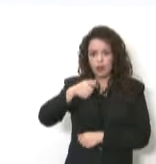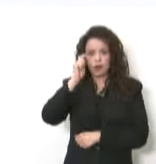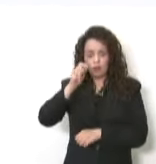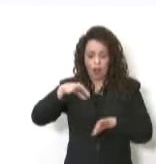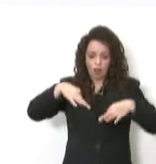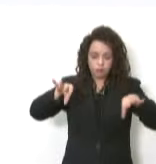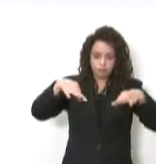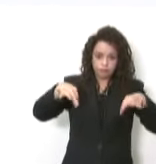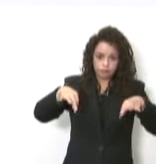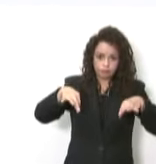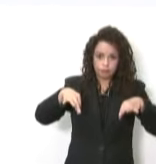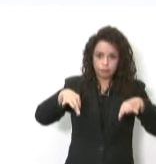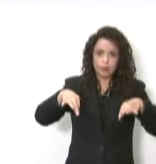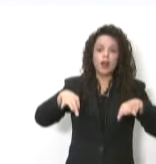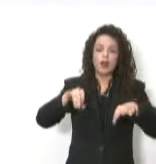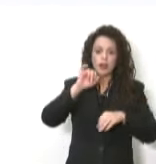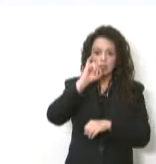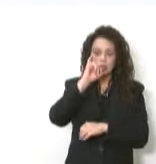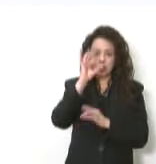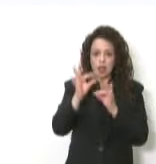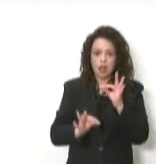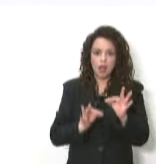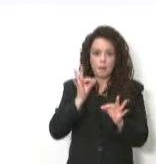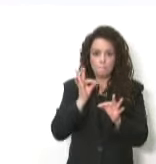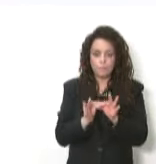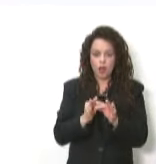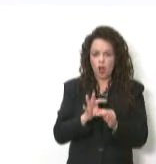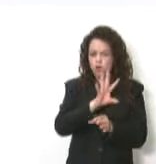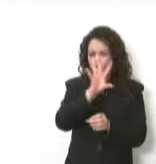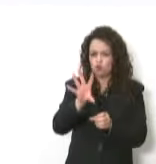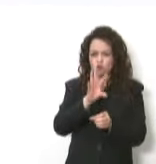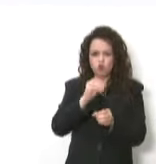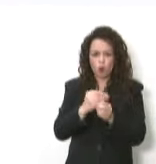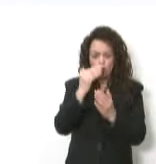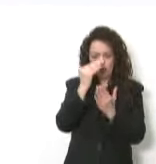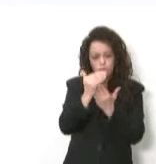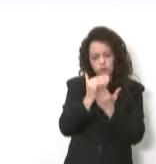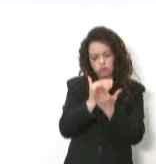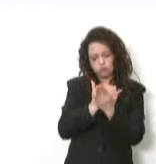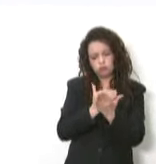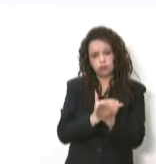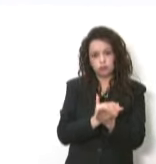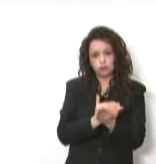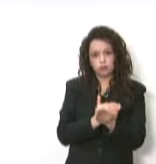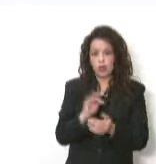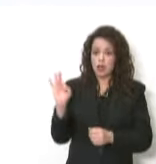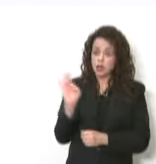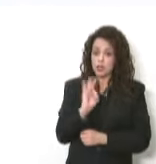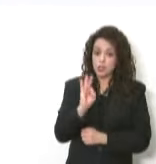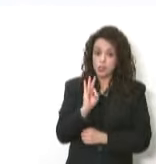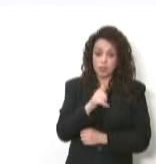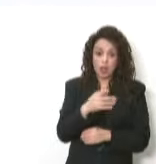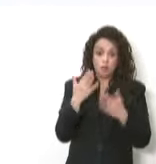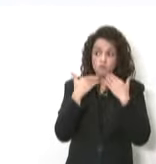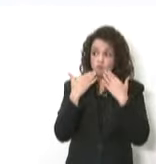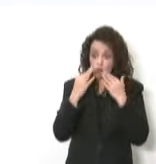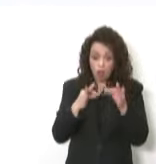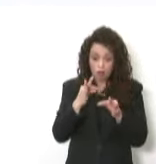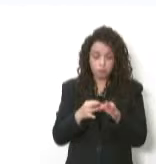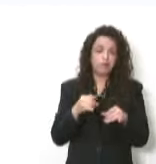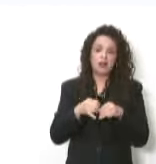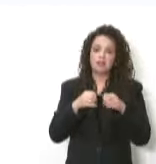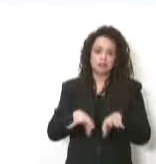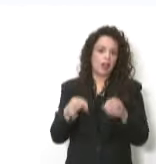es que si cumple totalmente con todos los criterios, tiene 1. Si no cumple, no hay información, 0. Si